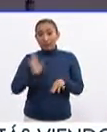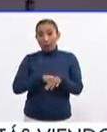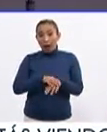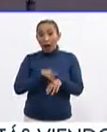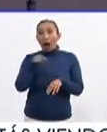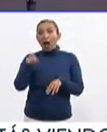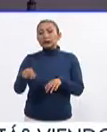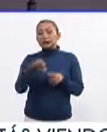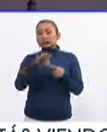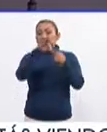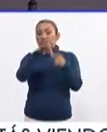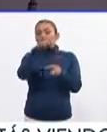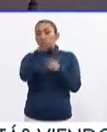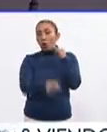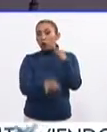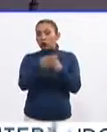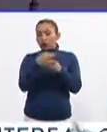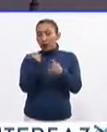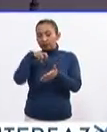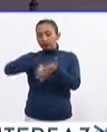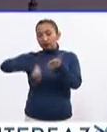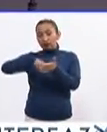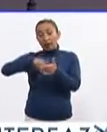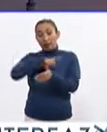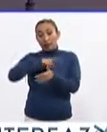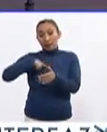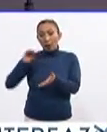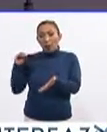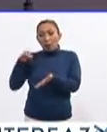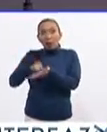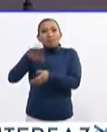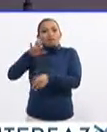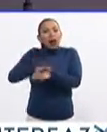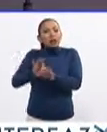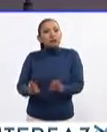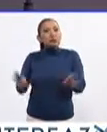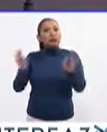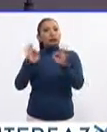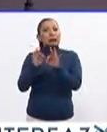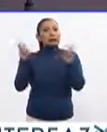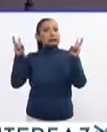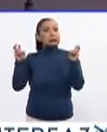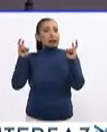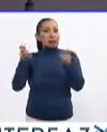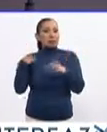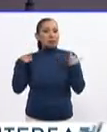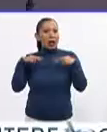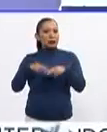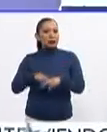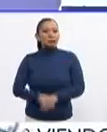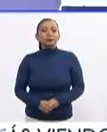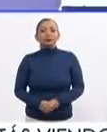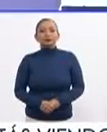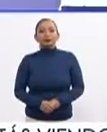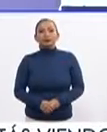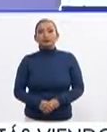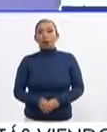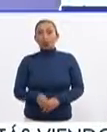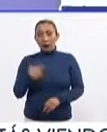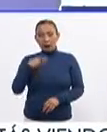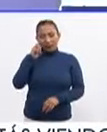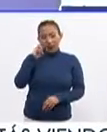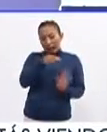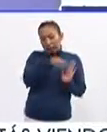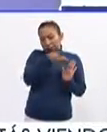todo destacar que en este último ajuste pues tiene que ver un peso importante en lo que es el magisterio. Así es, como